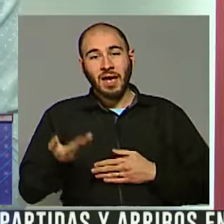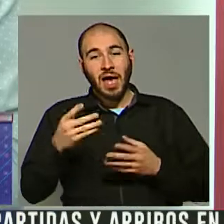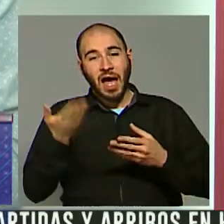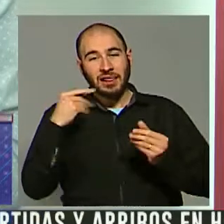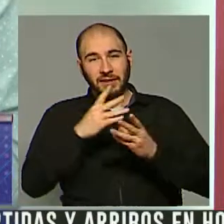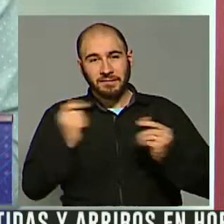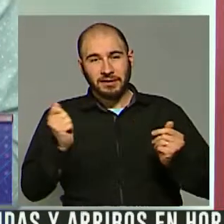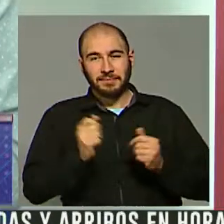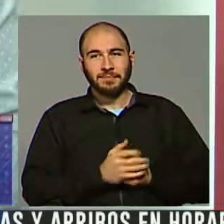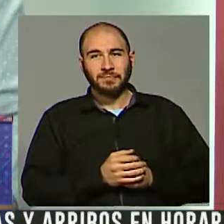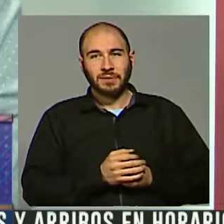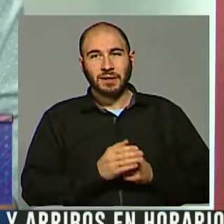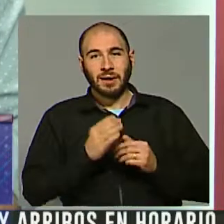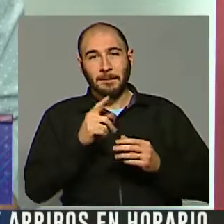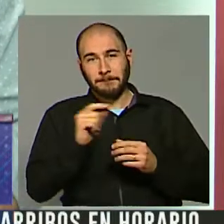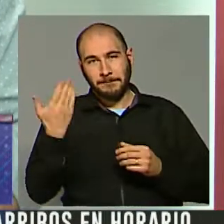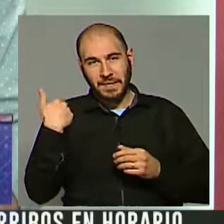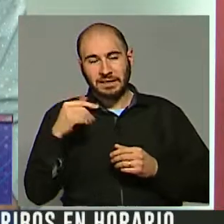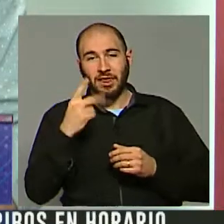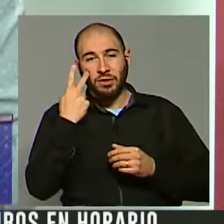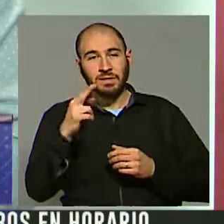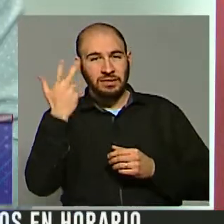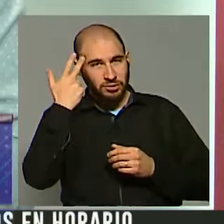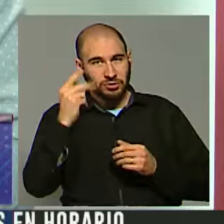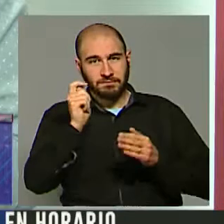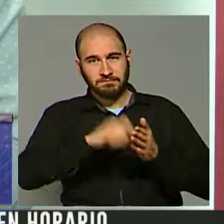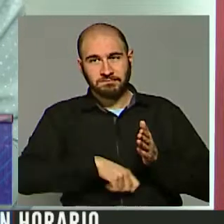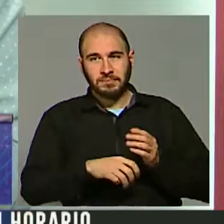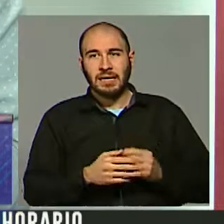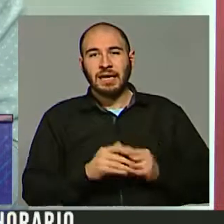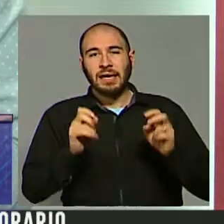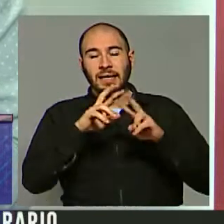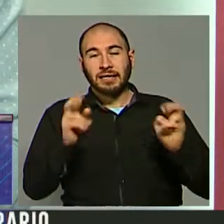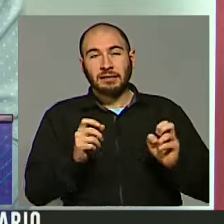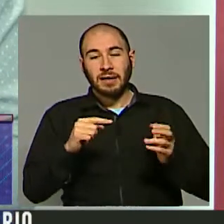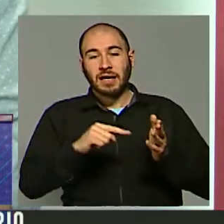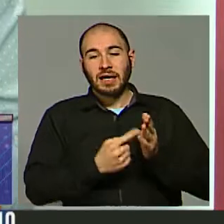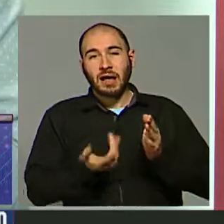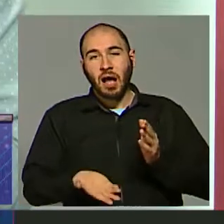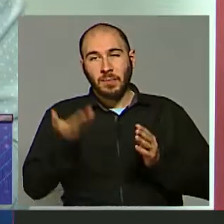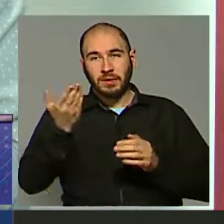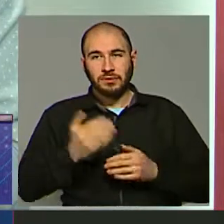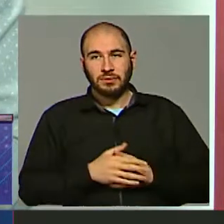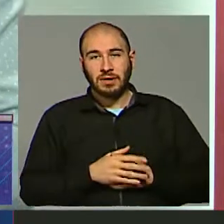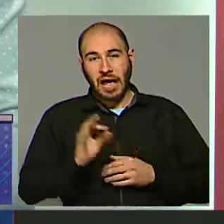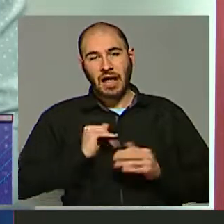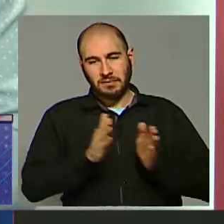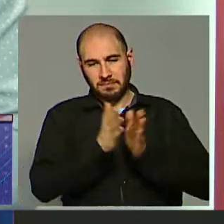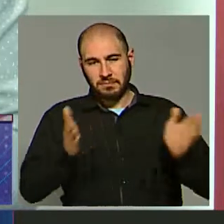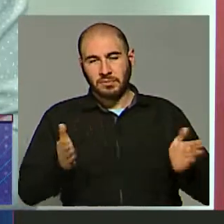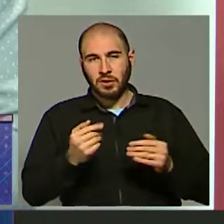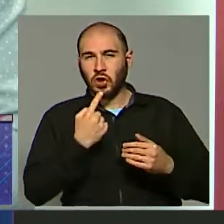cerrado en unos primeros meses de este año 2018 en cuanto a lo que tiene que ver con el incremento para el año. Se